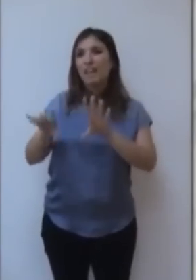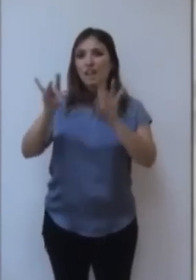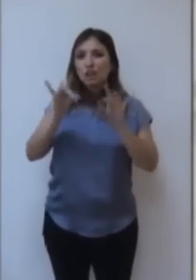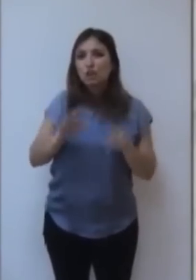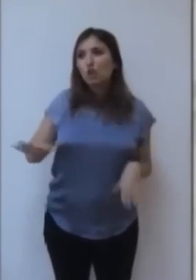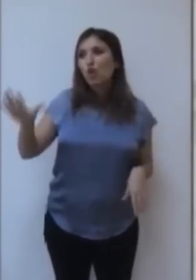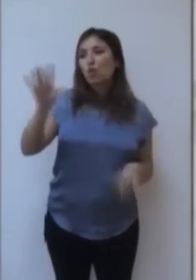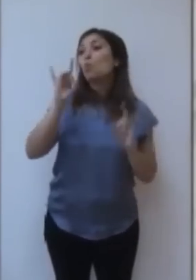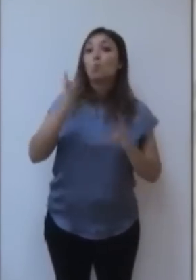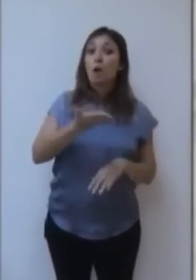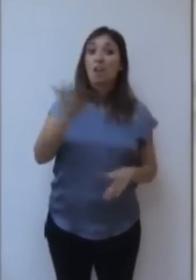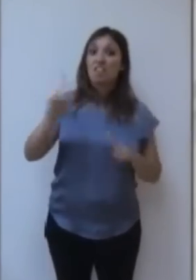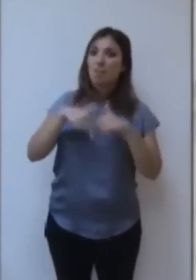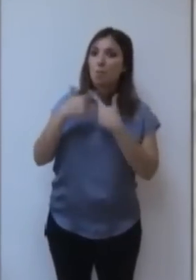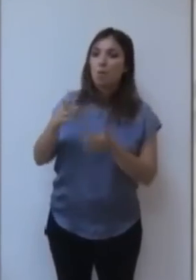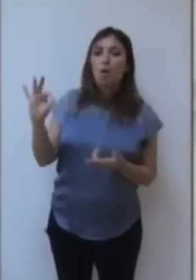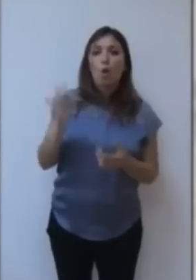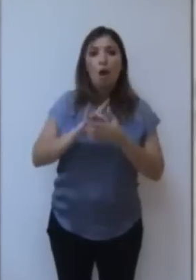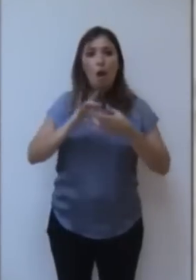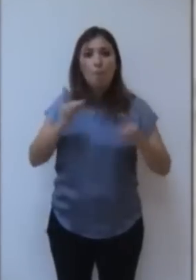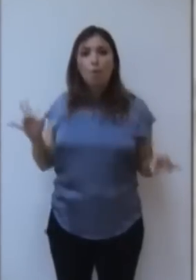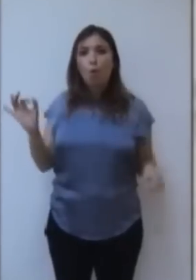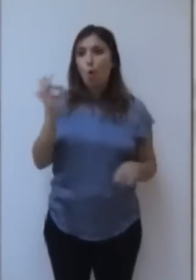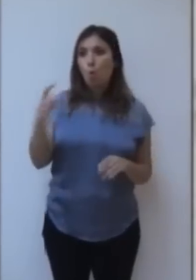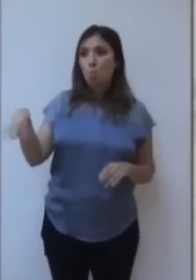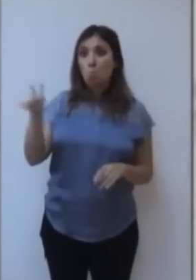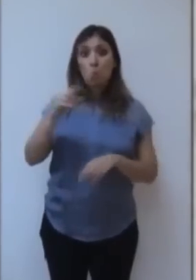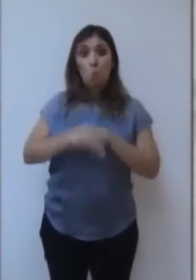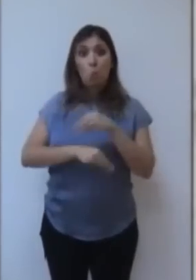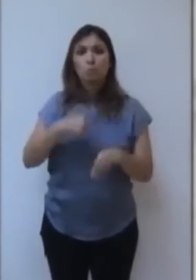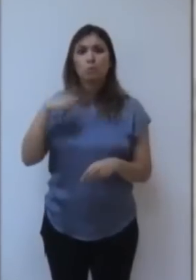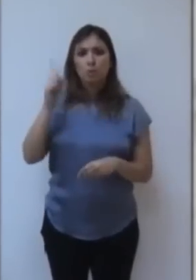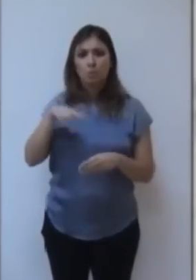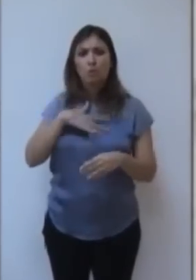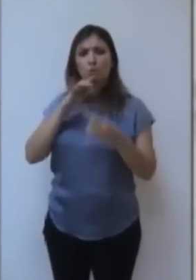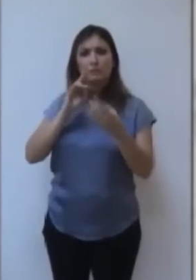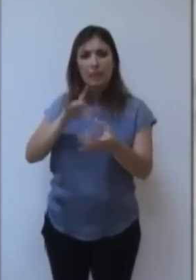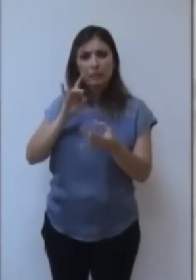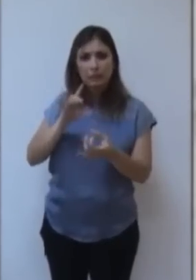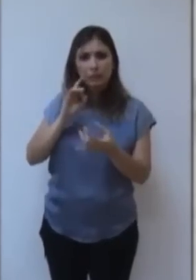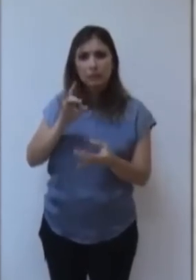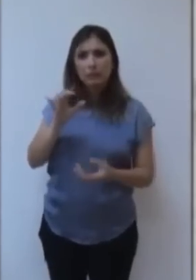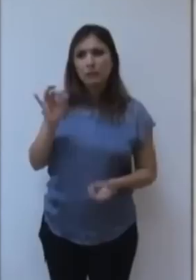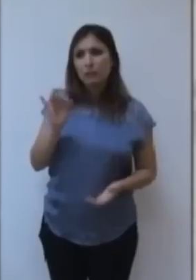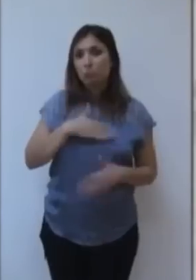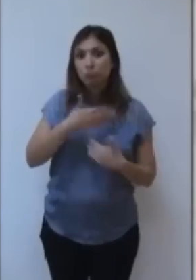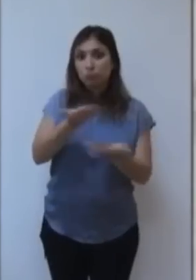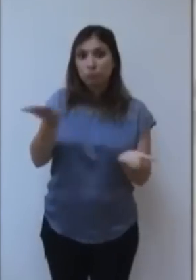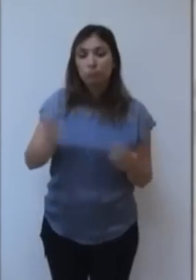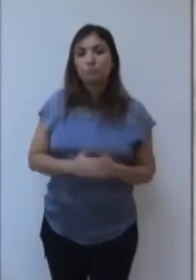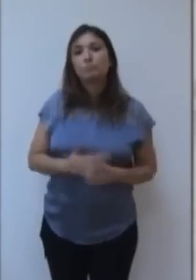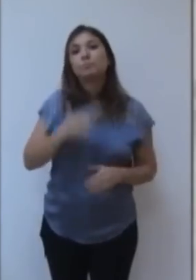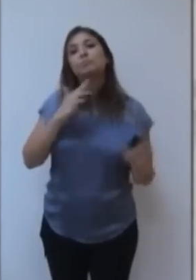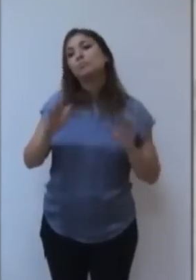donde acceden el resto de sus familiares, sus amigos, y donde puedan estar también chateando, ¿no? como los demás. El